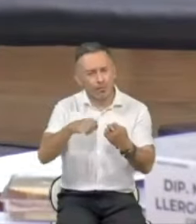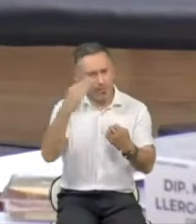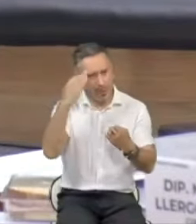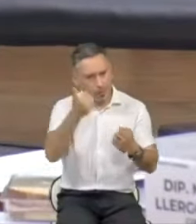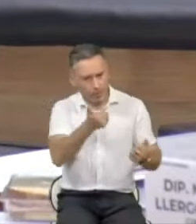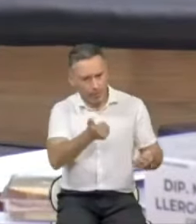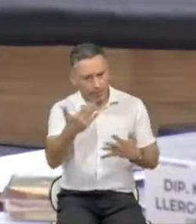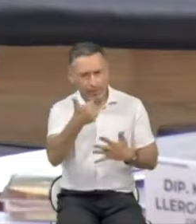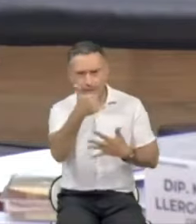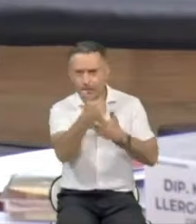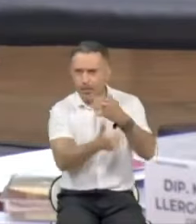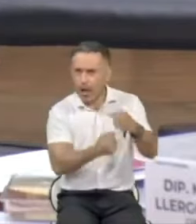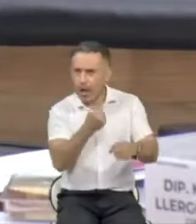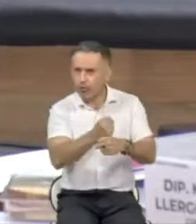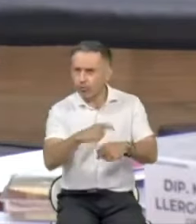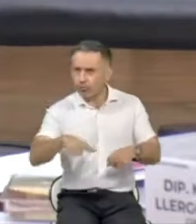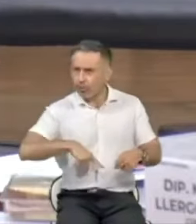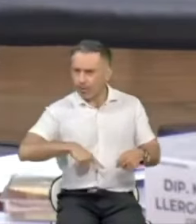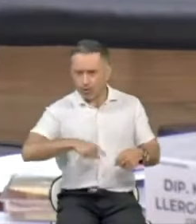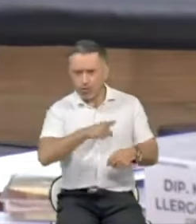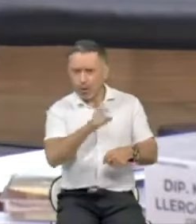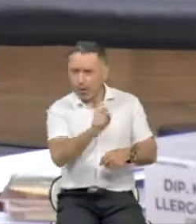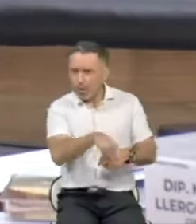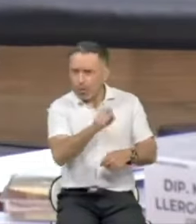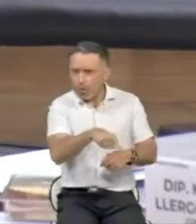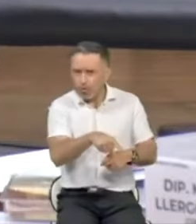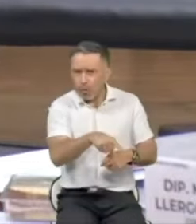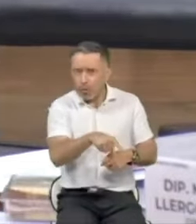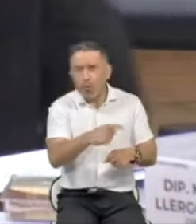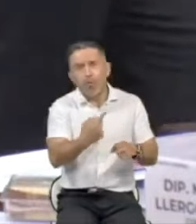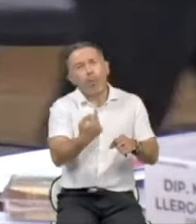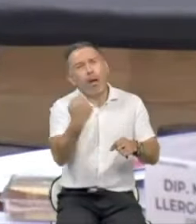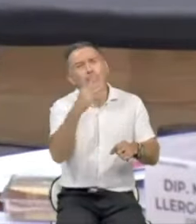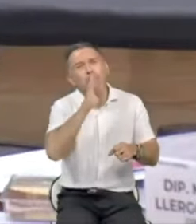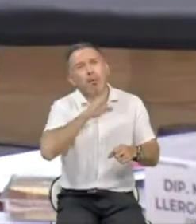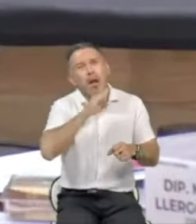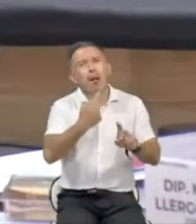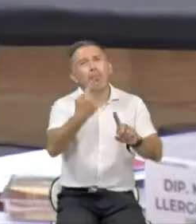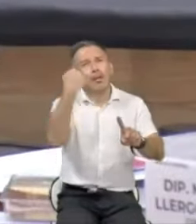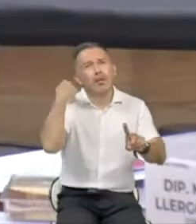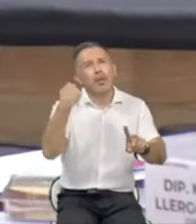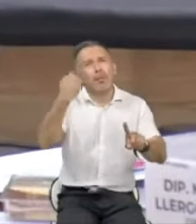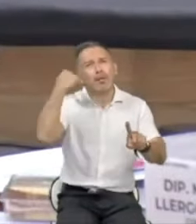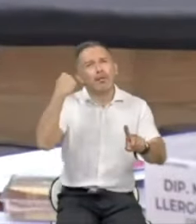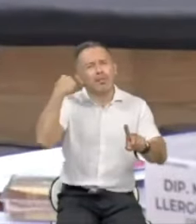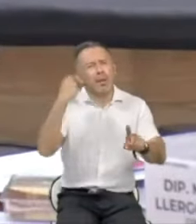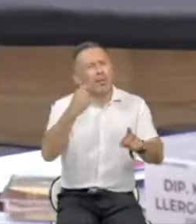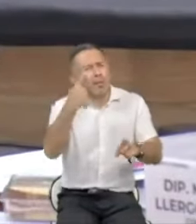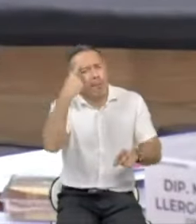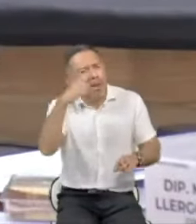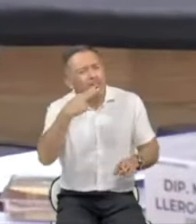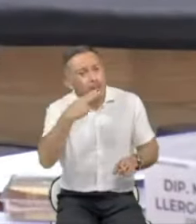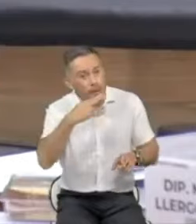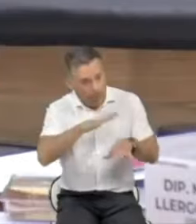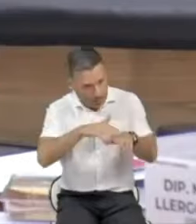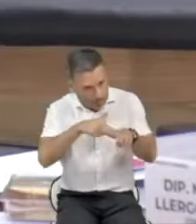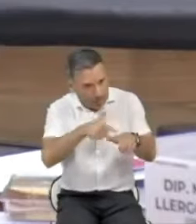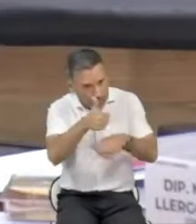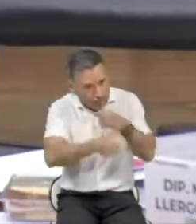de gobierno y siguen culpando al pasado para qué quieren otros 6 años para Lo mismo para seguir acusando al pasado